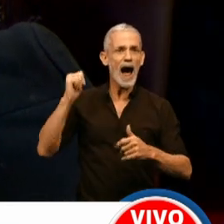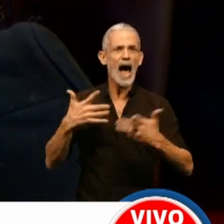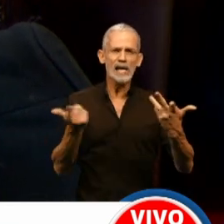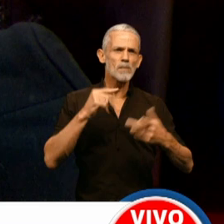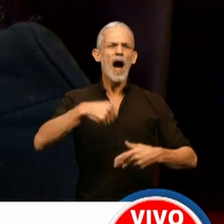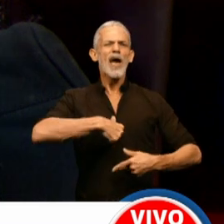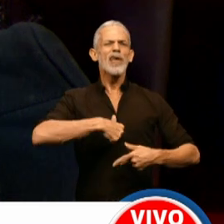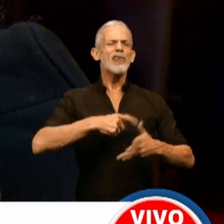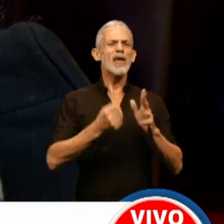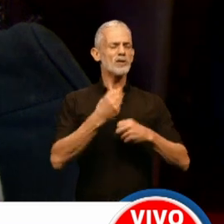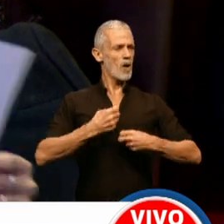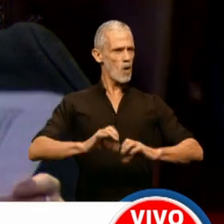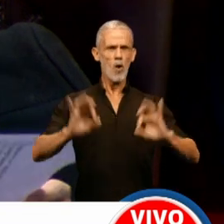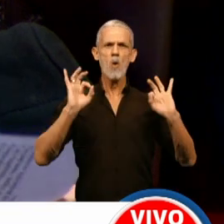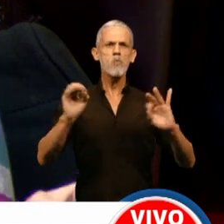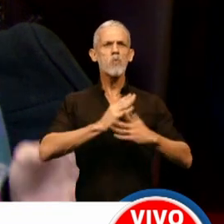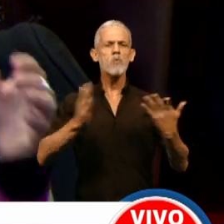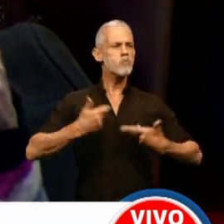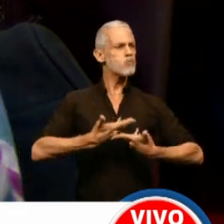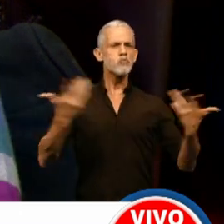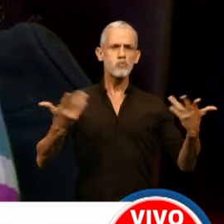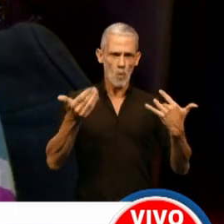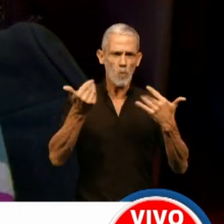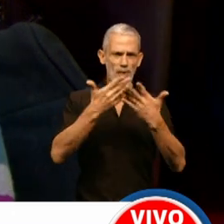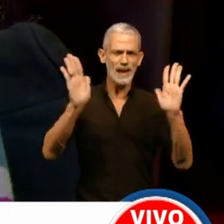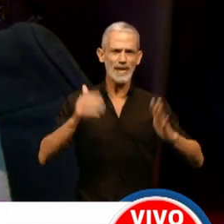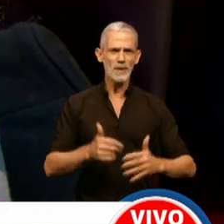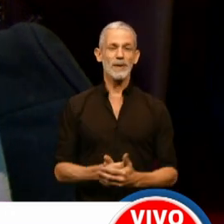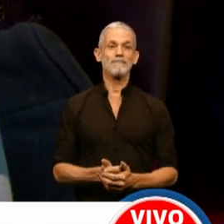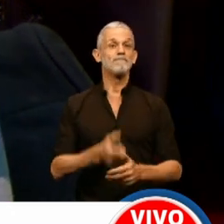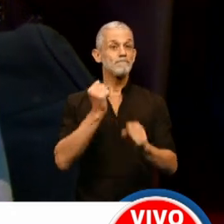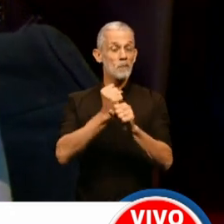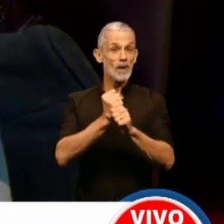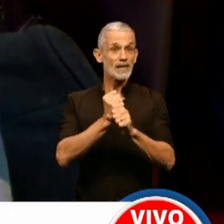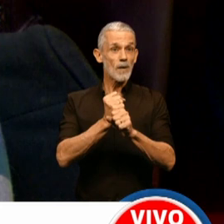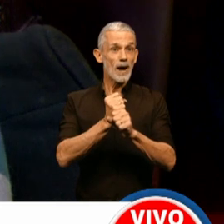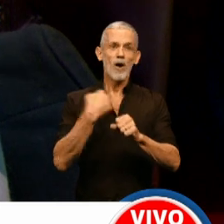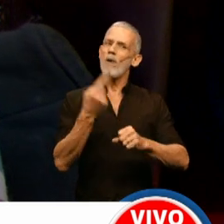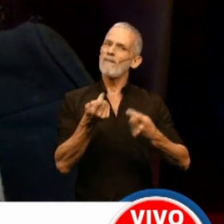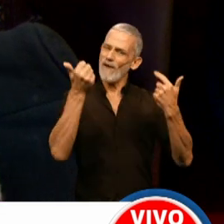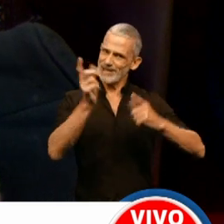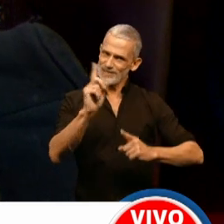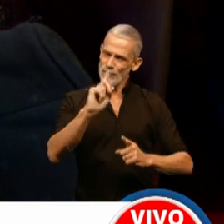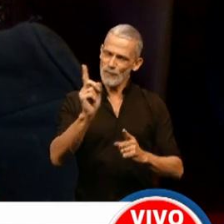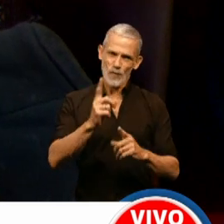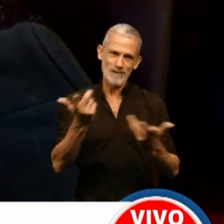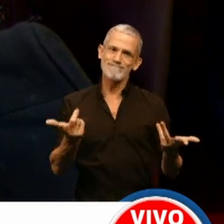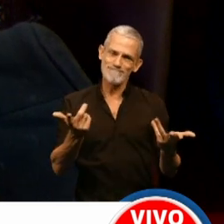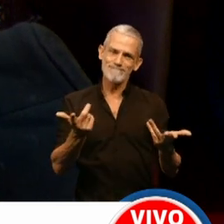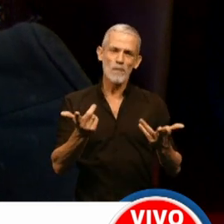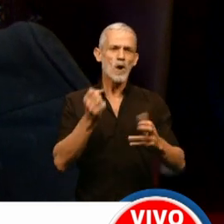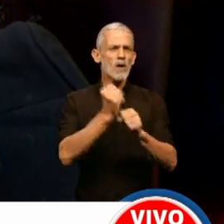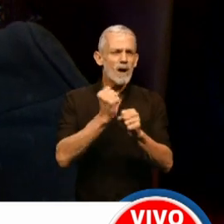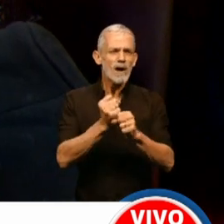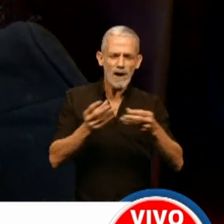su identidad de forma plena y libre el trabajo no fue para nada fácil y sencillo pero fue una